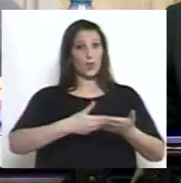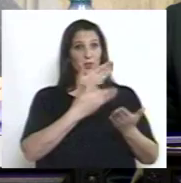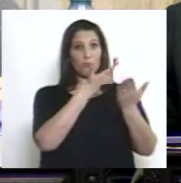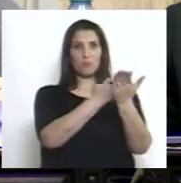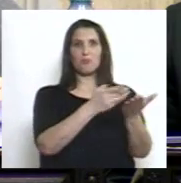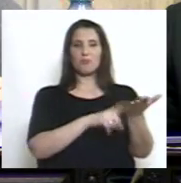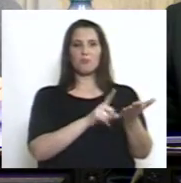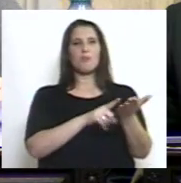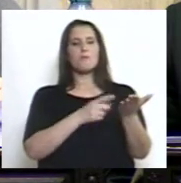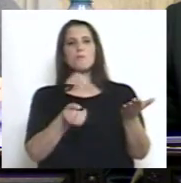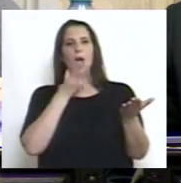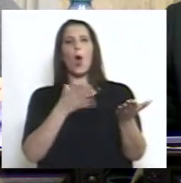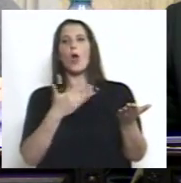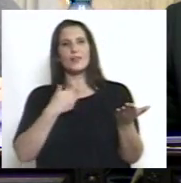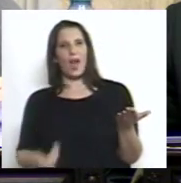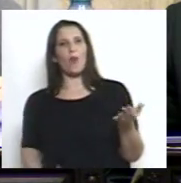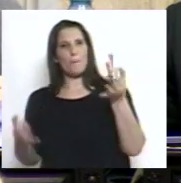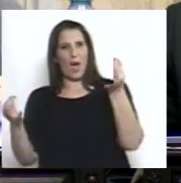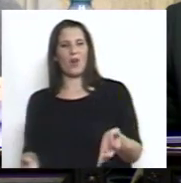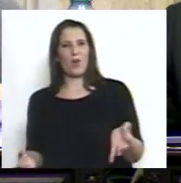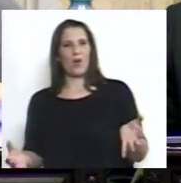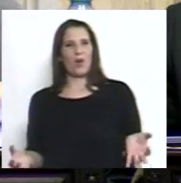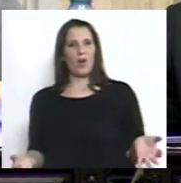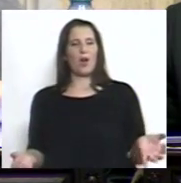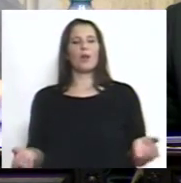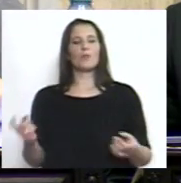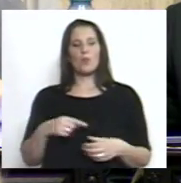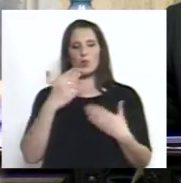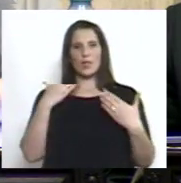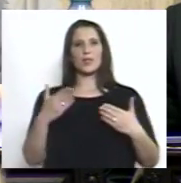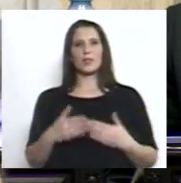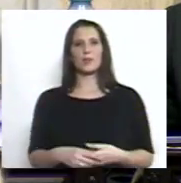recursos más Estado, pero que le cueste menos a los contribuyentes. Muchas gracias.